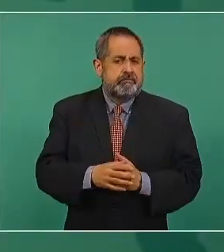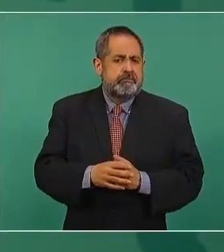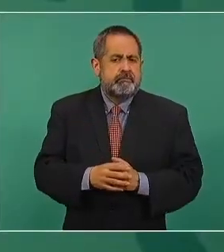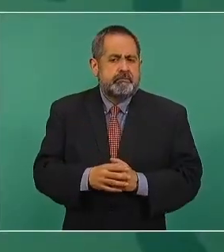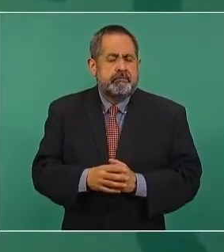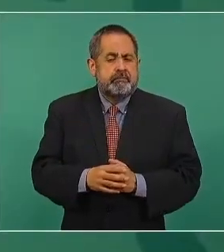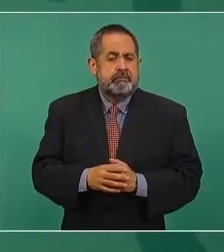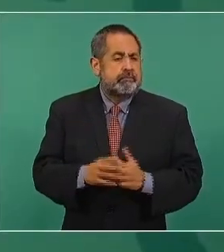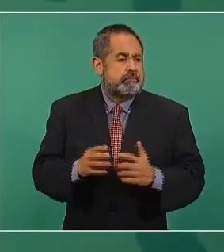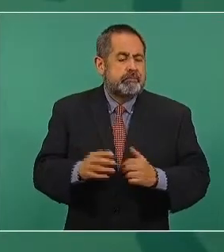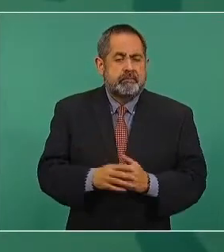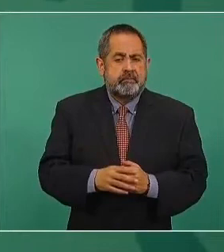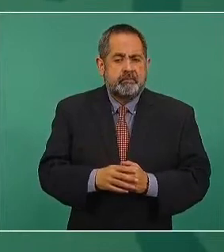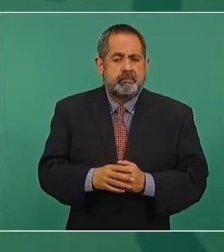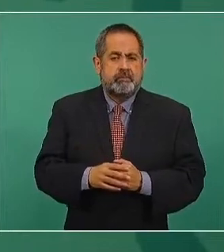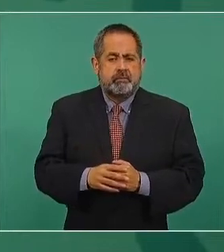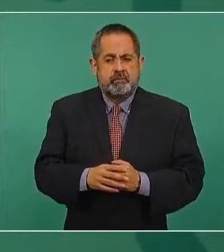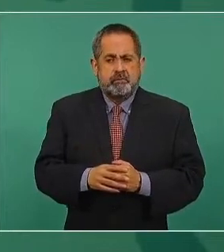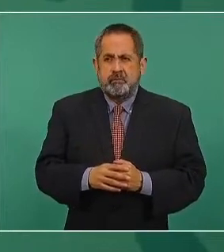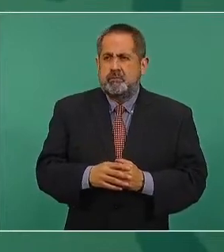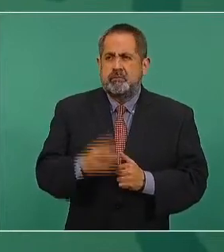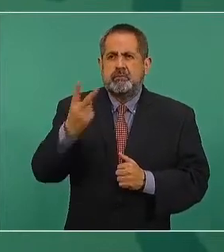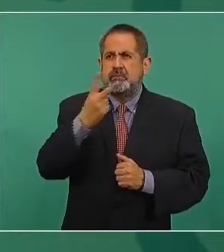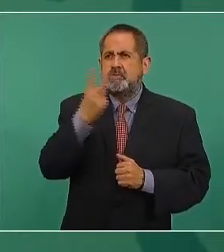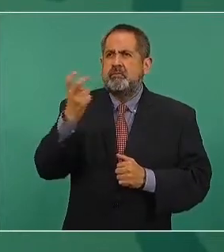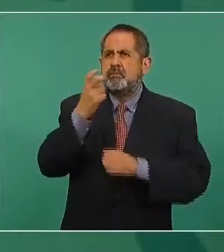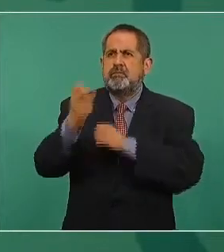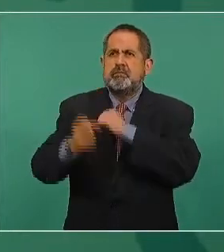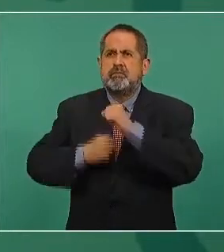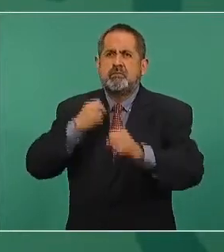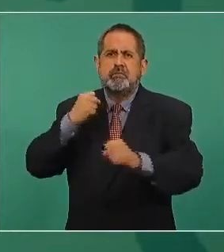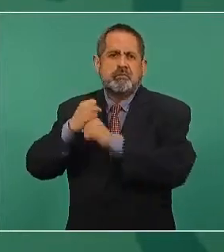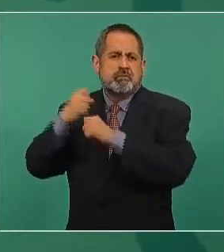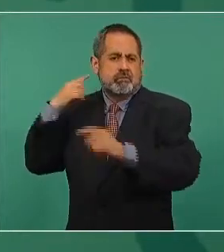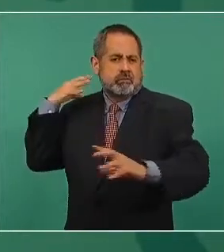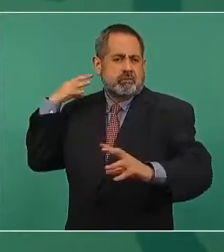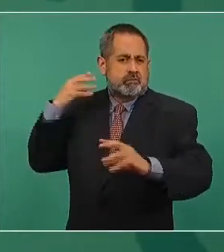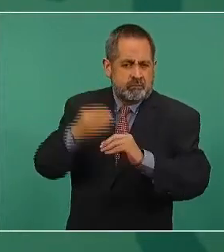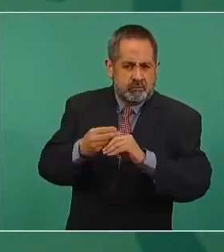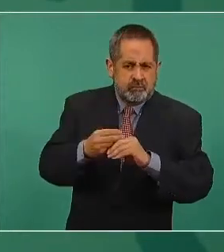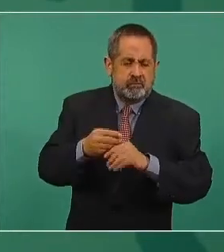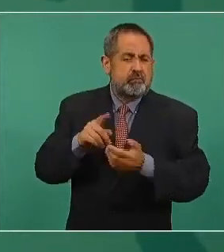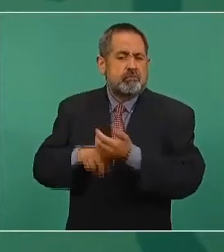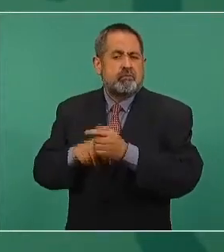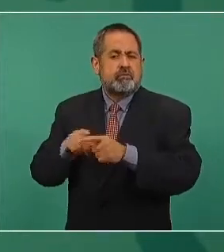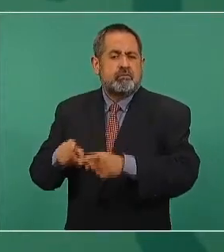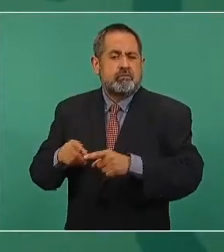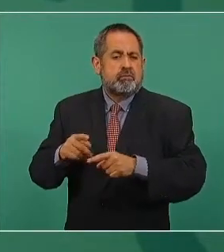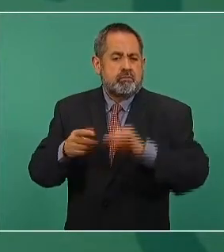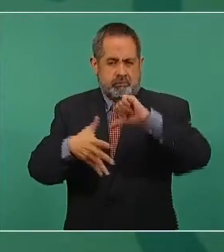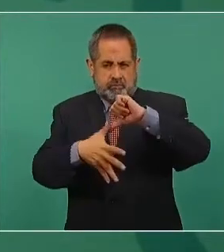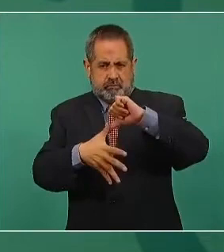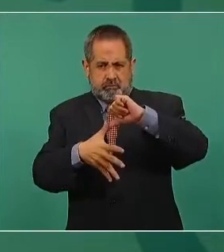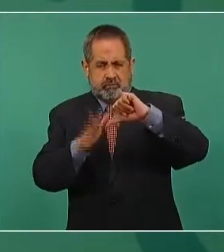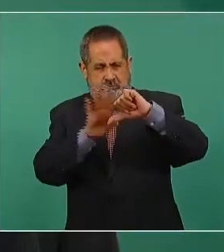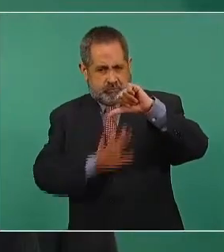después de 2 siglos de predominio de una política en América,